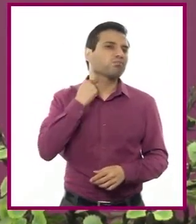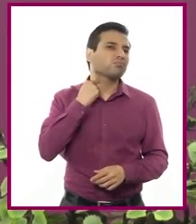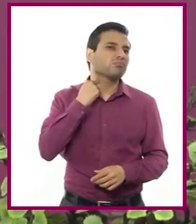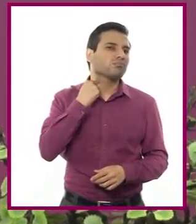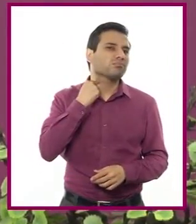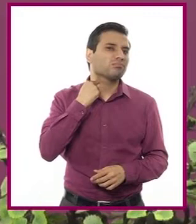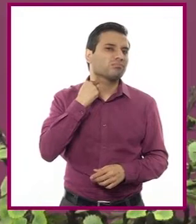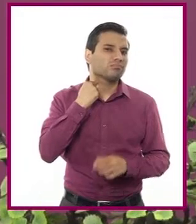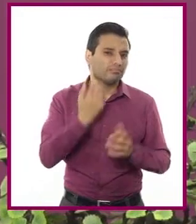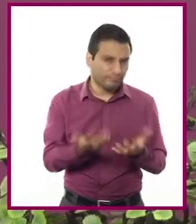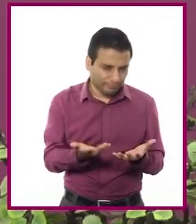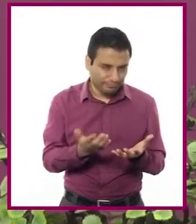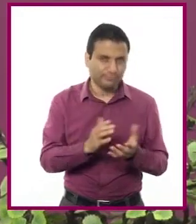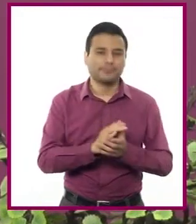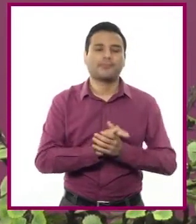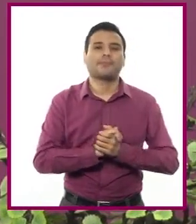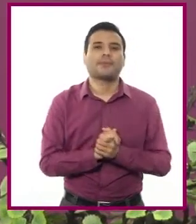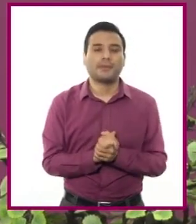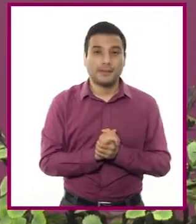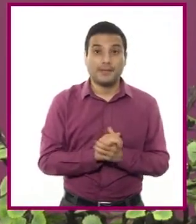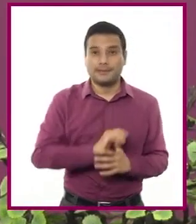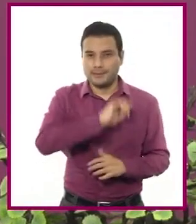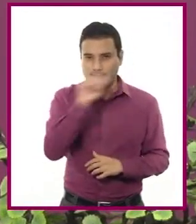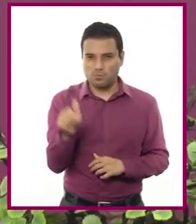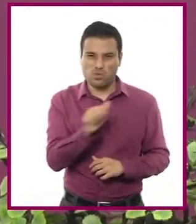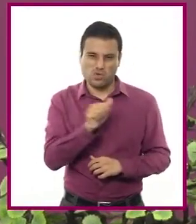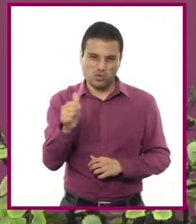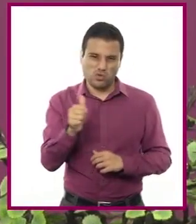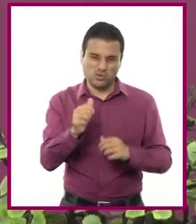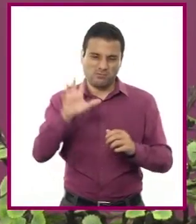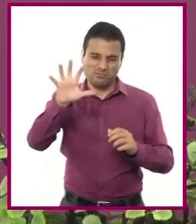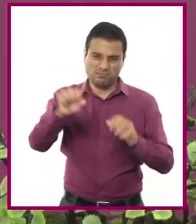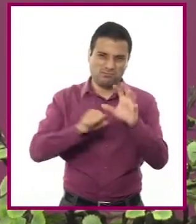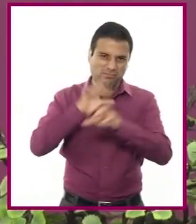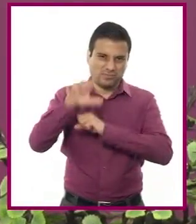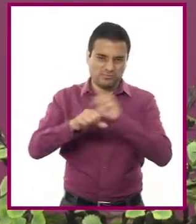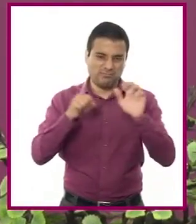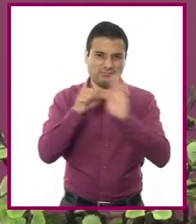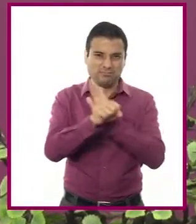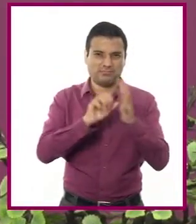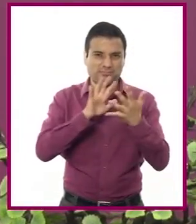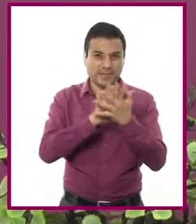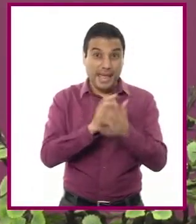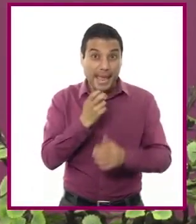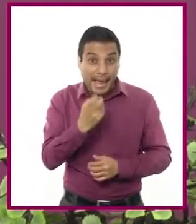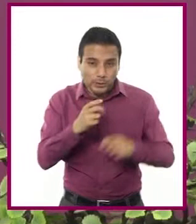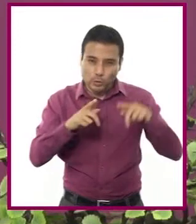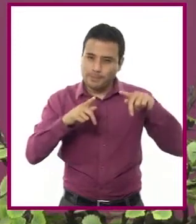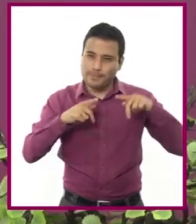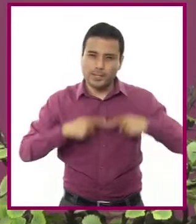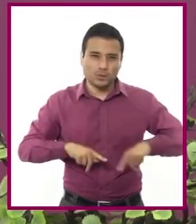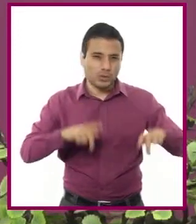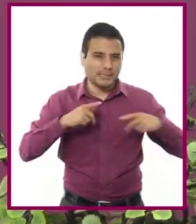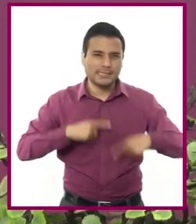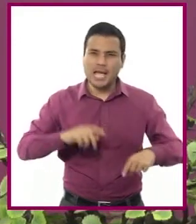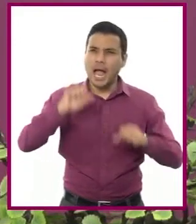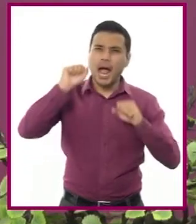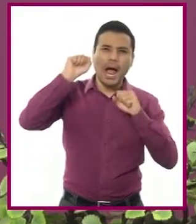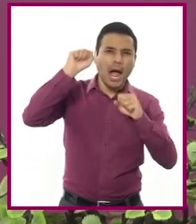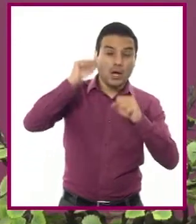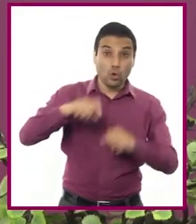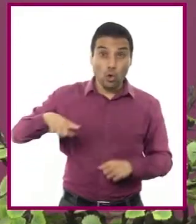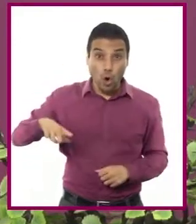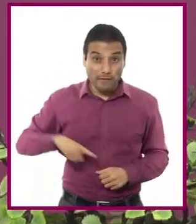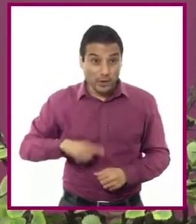Partido Democrático, y fueron encarcelados otros miembros. Esto ocasionó una serie de protestas que ante la represión